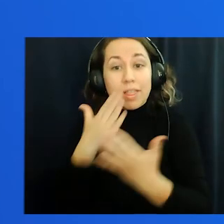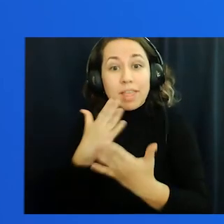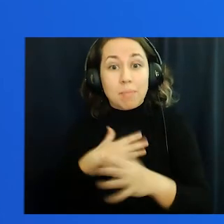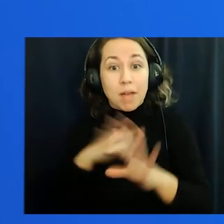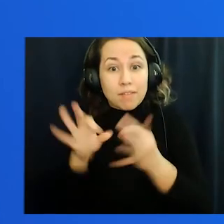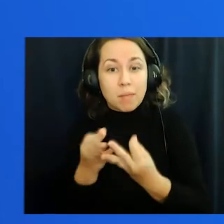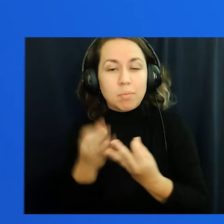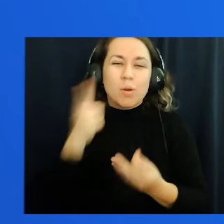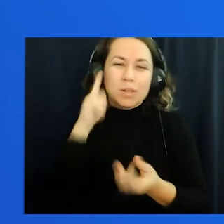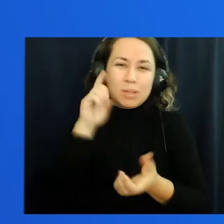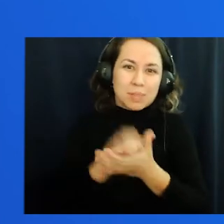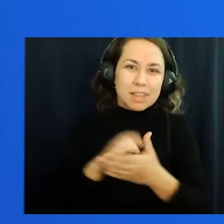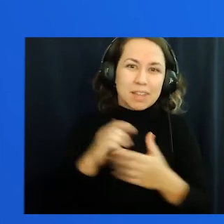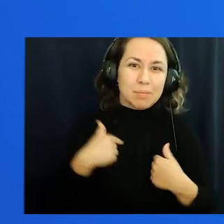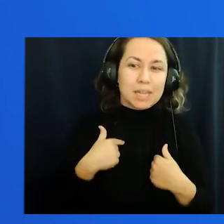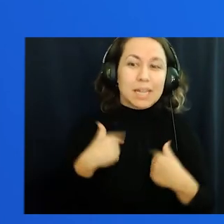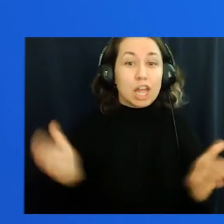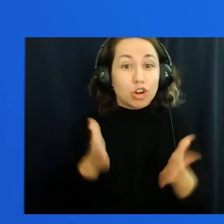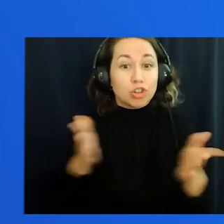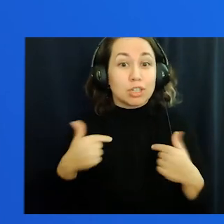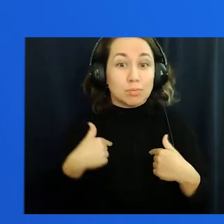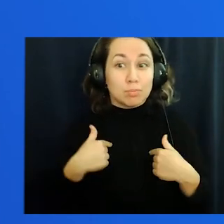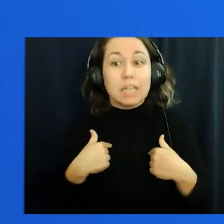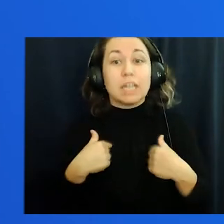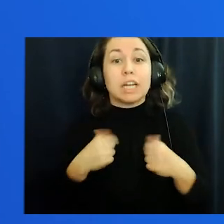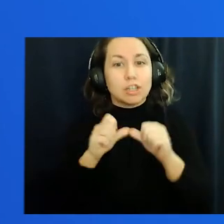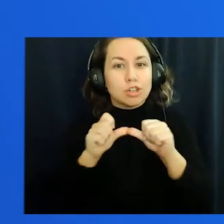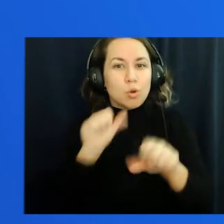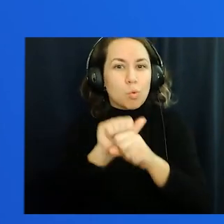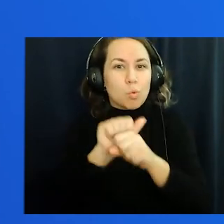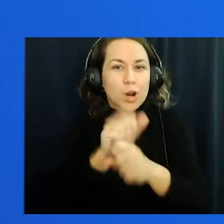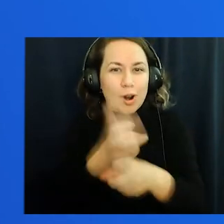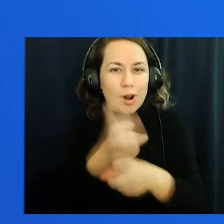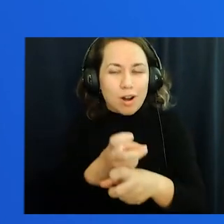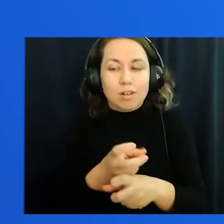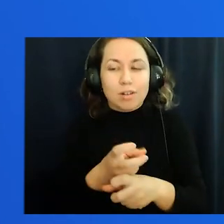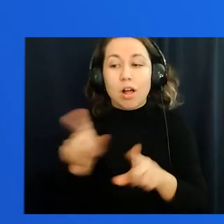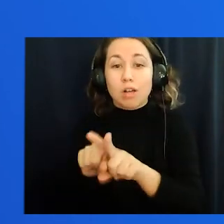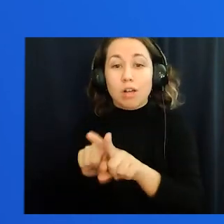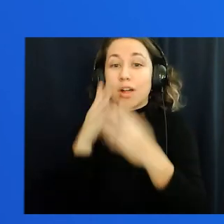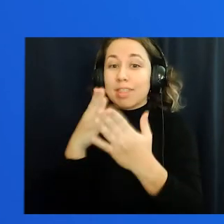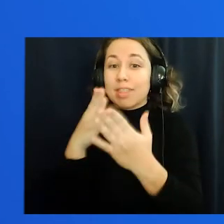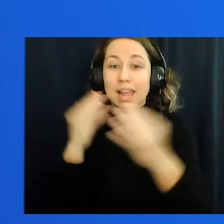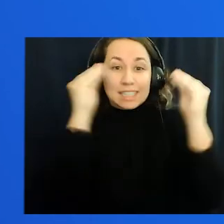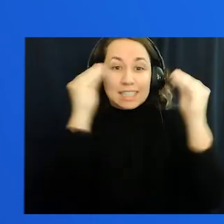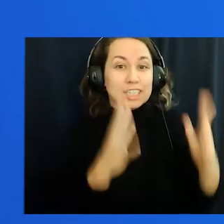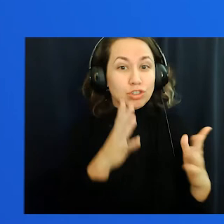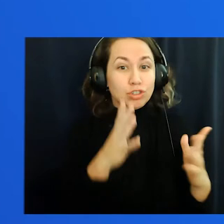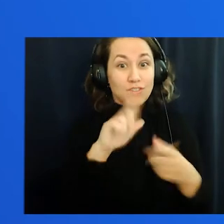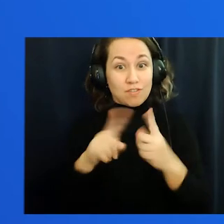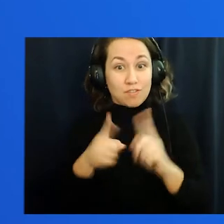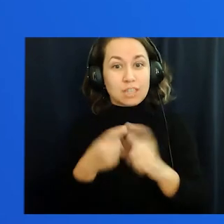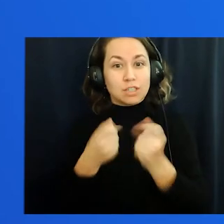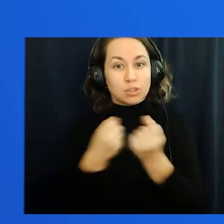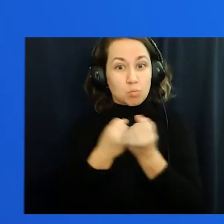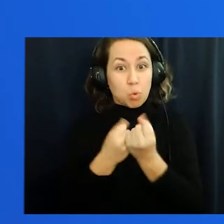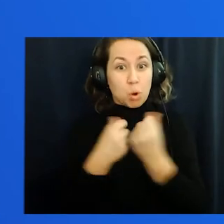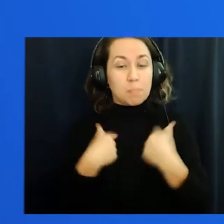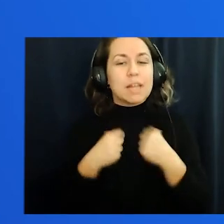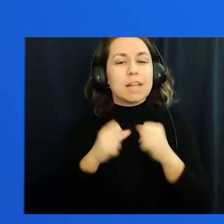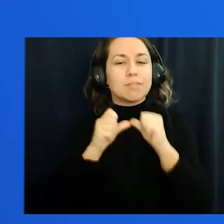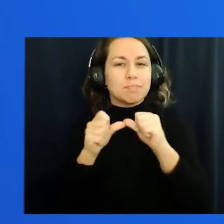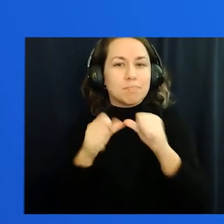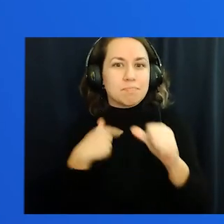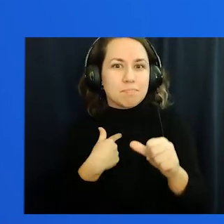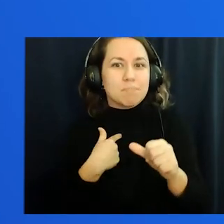Quiero agradecer a mi familia por creer en mí y alentarme a trabajar duro. Quiero agradecer a mis maestros, amigos, por apoyarme y